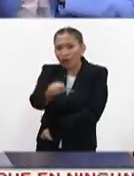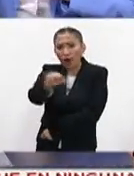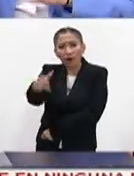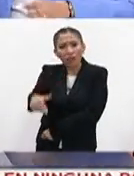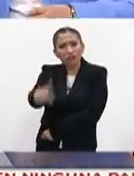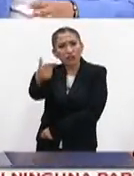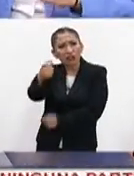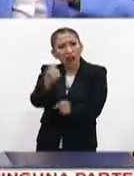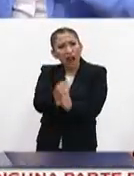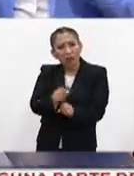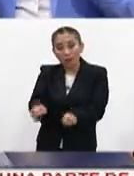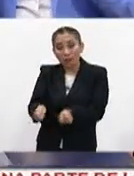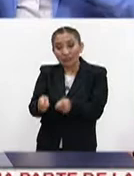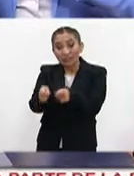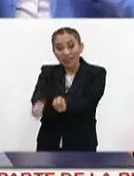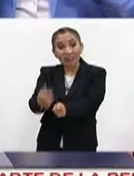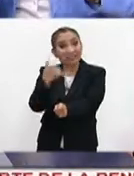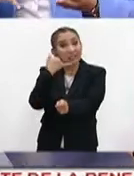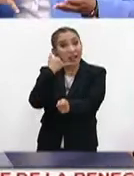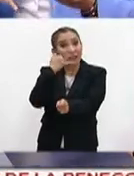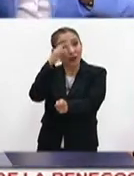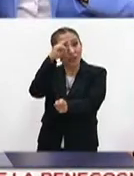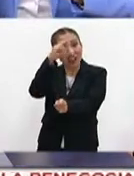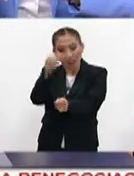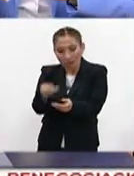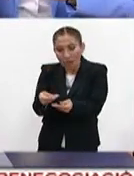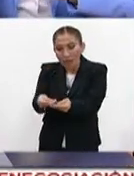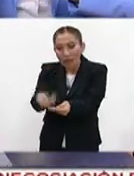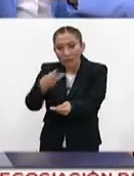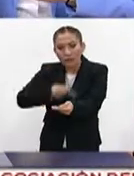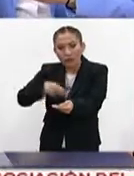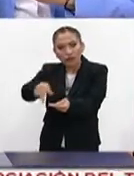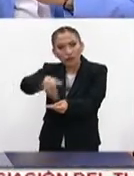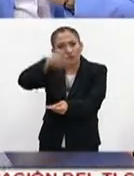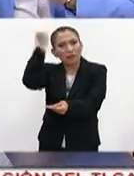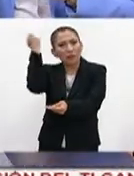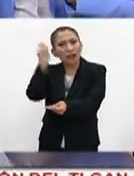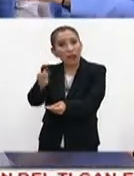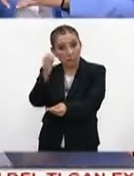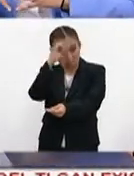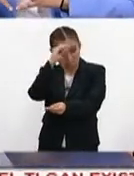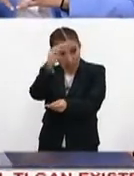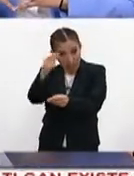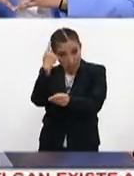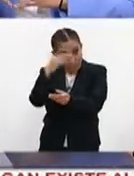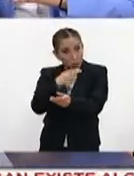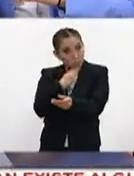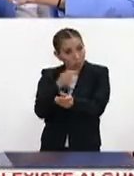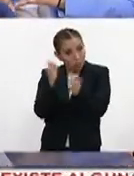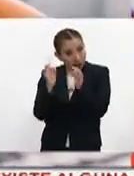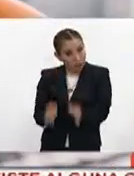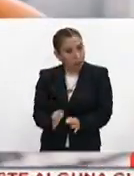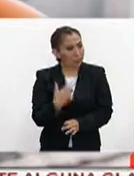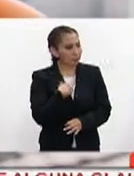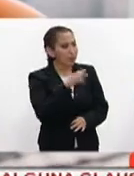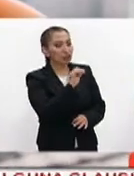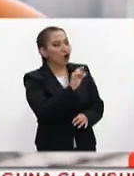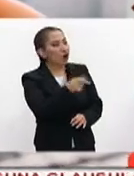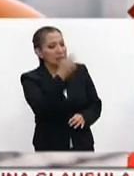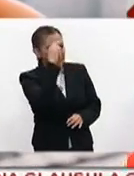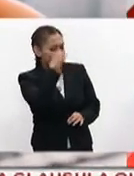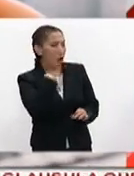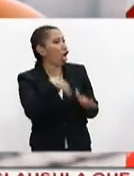12 años. Y les estamos dando un teléfono inteligente a personas que no tienen la misma inteligencia para manejarlos, ¿no? Y no es porque los niños no